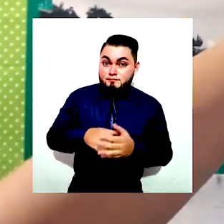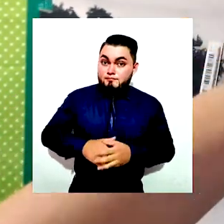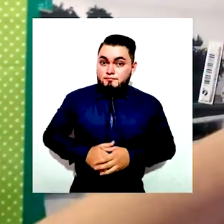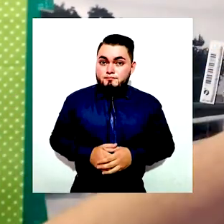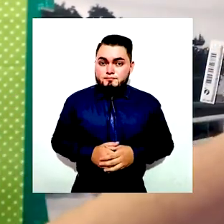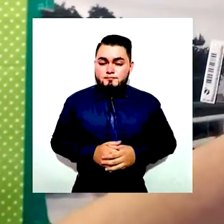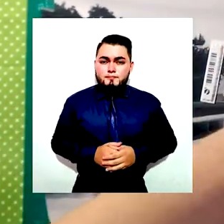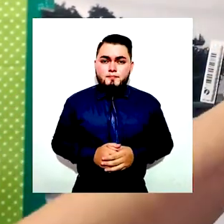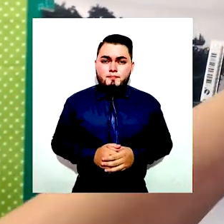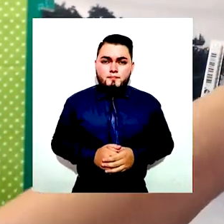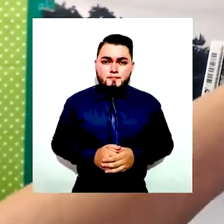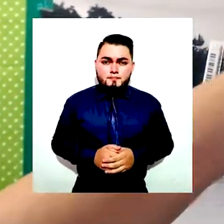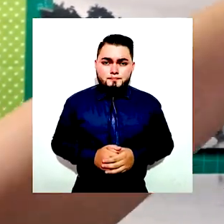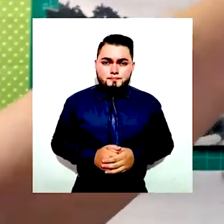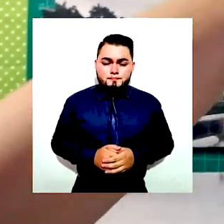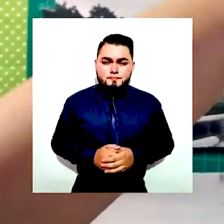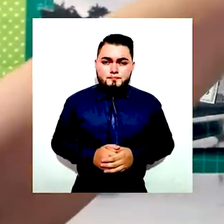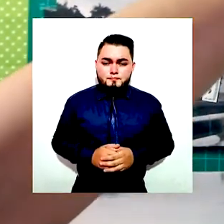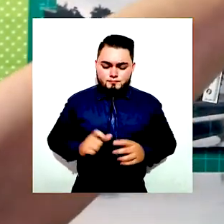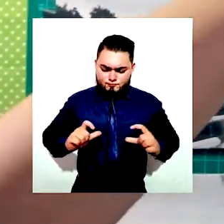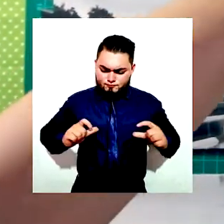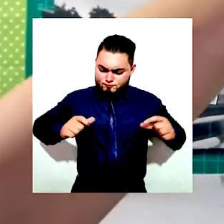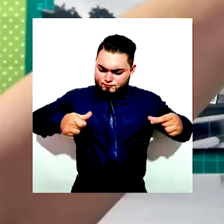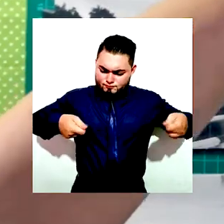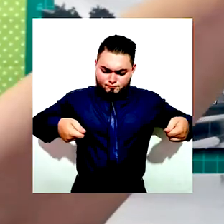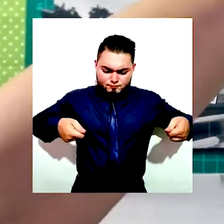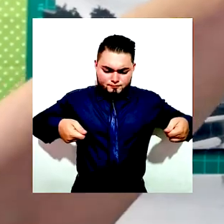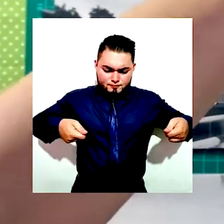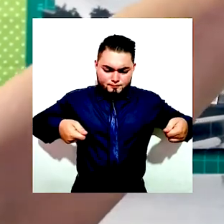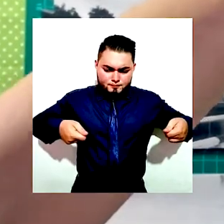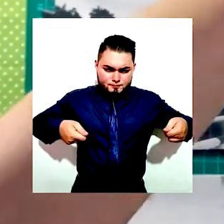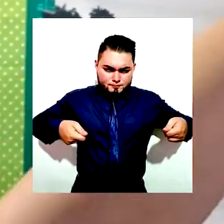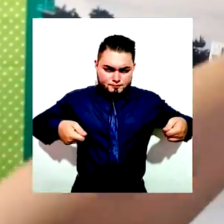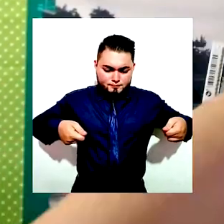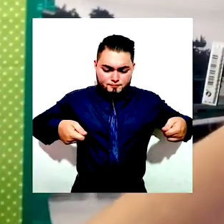plástica. Primero por una de las mitades